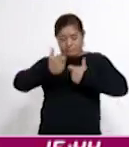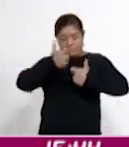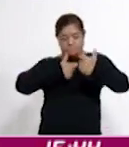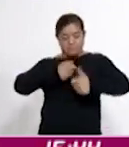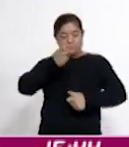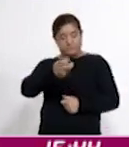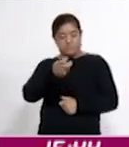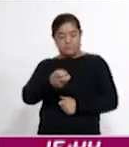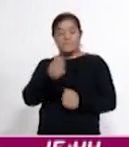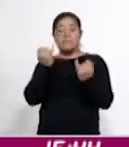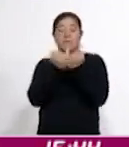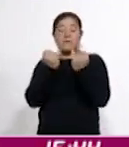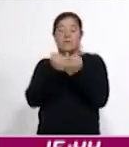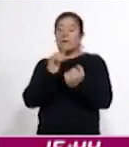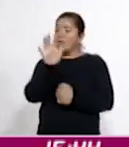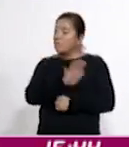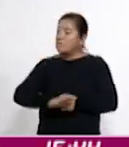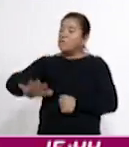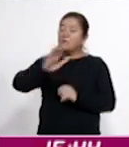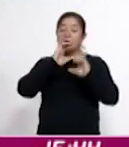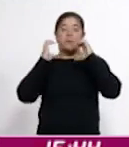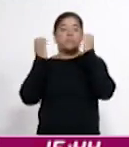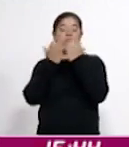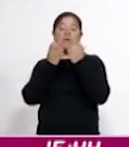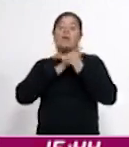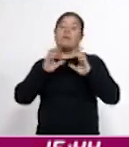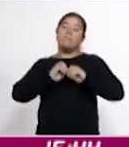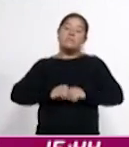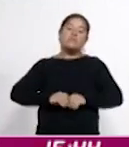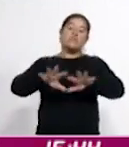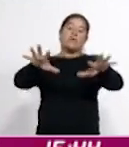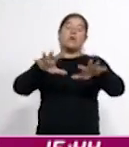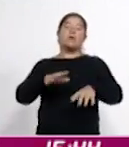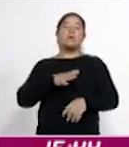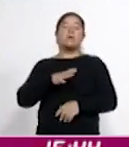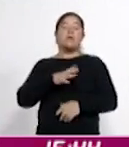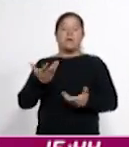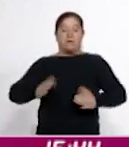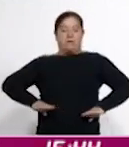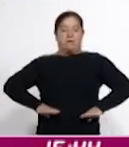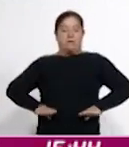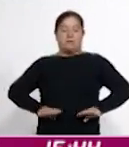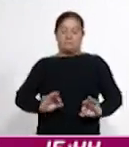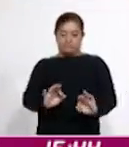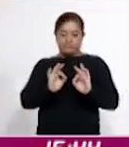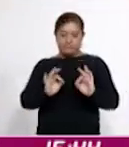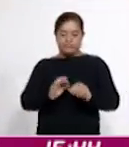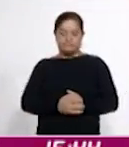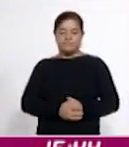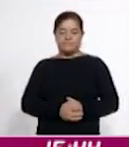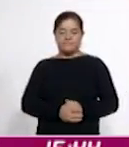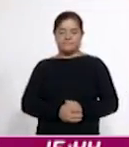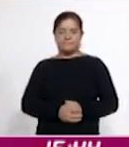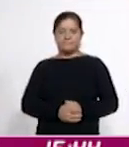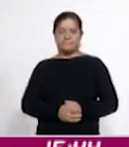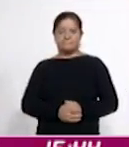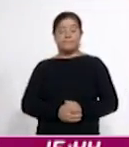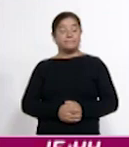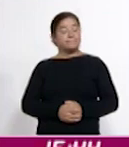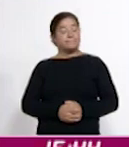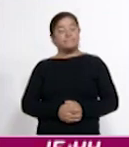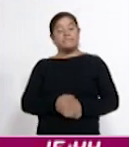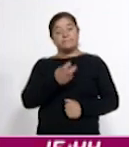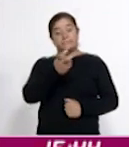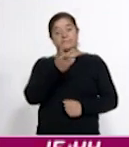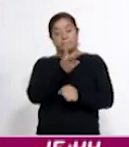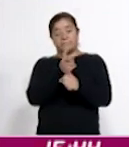este platillo, sino también a toda la comunidad, dando a conocer nuestras grandes características. Muy bien, pues ahí está la